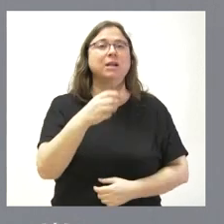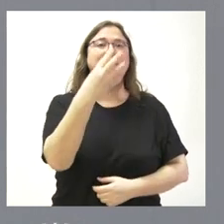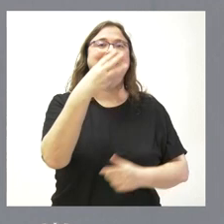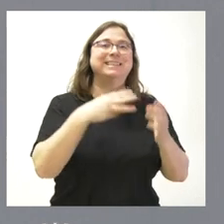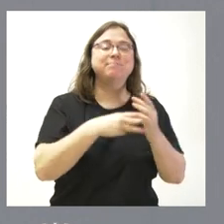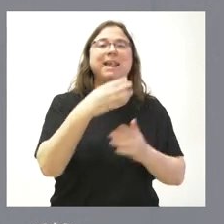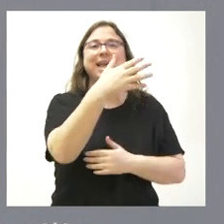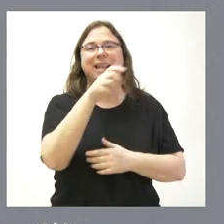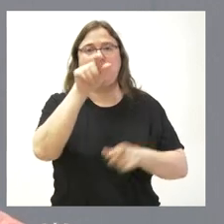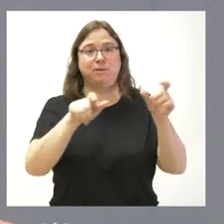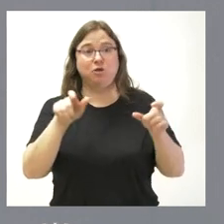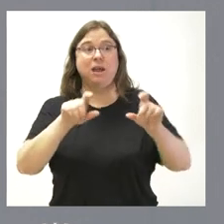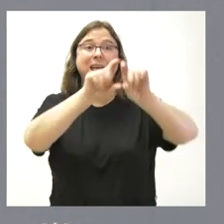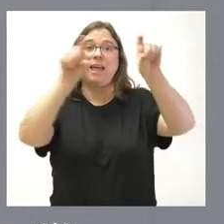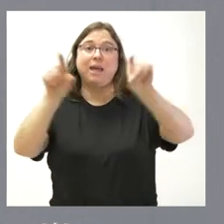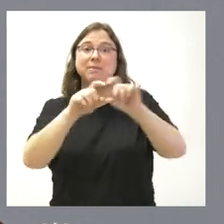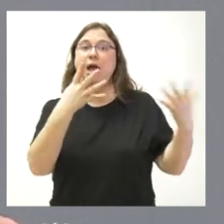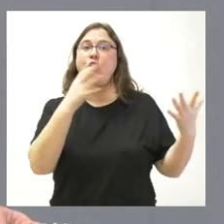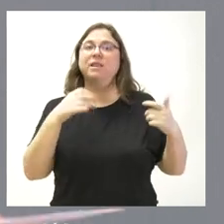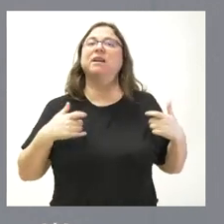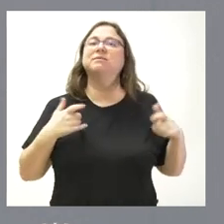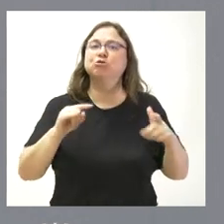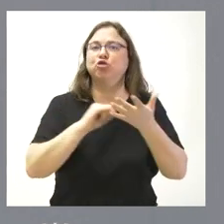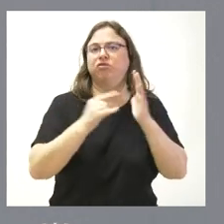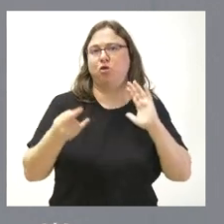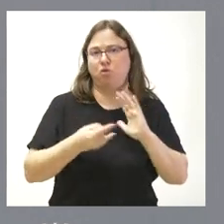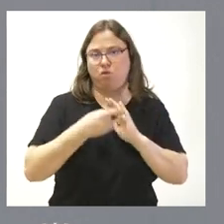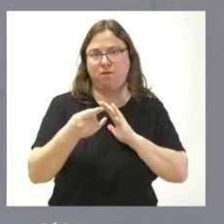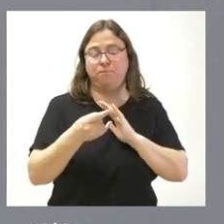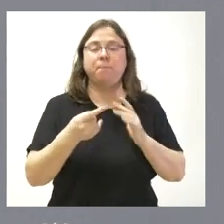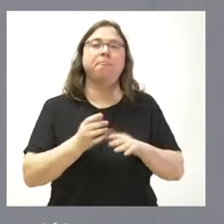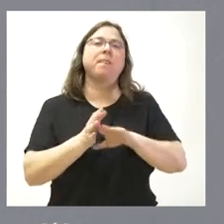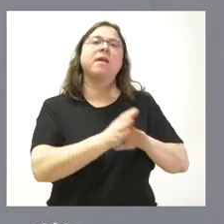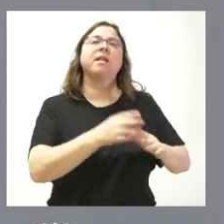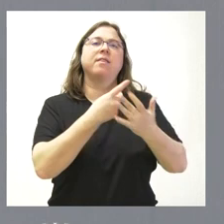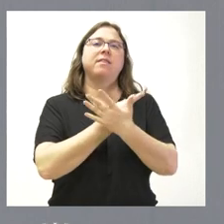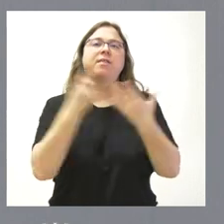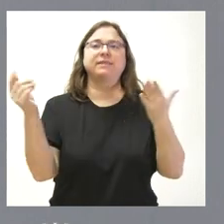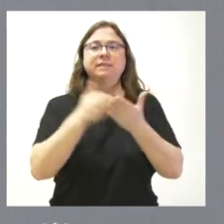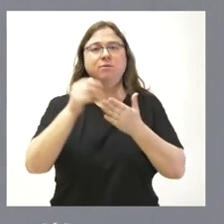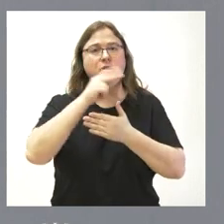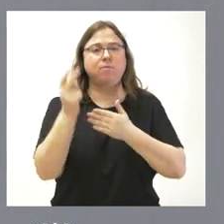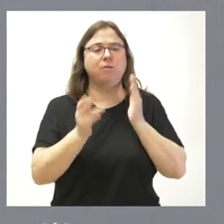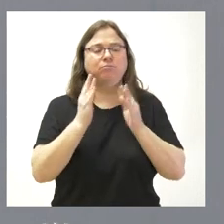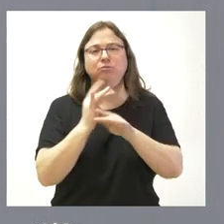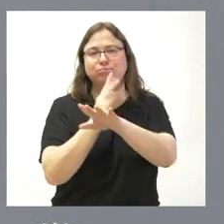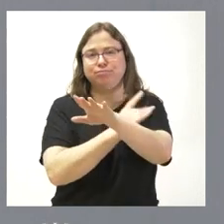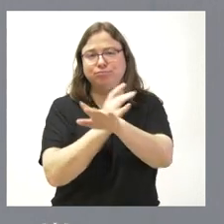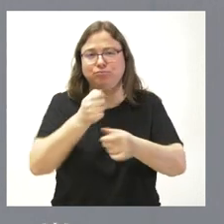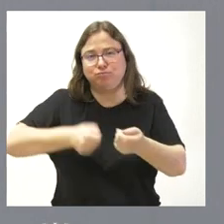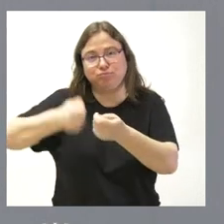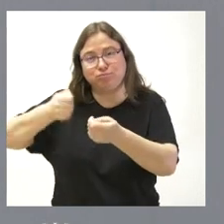empresas del sector tecnológico 16 millones de euros para tratamientos selvícolas preventivos de